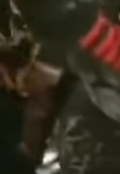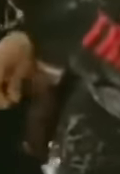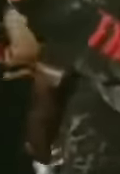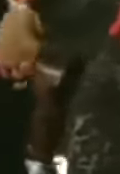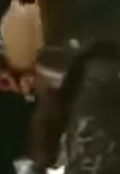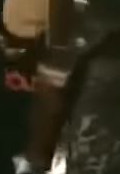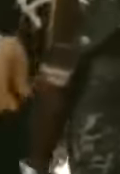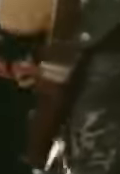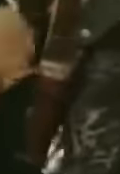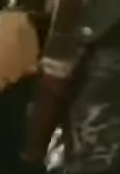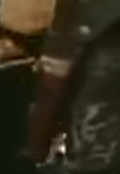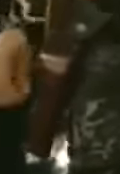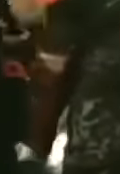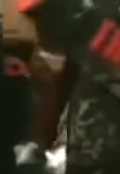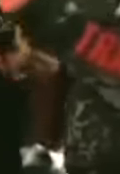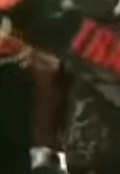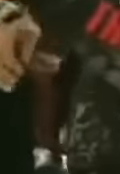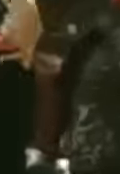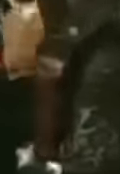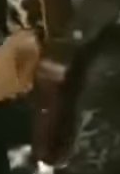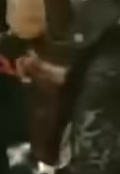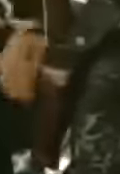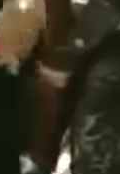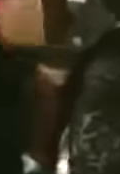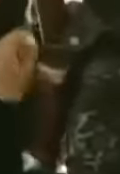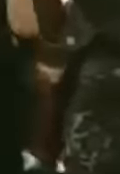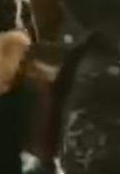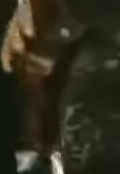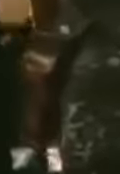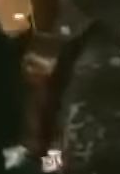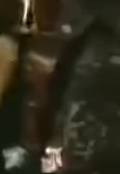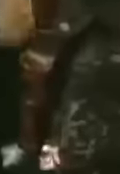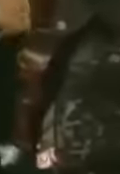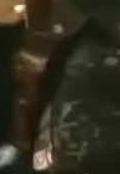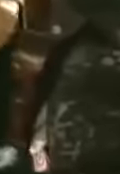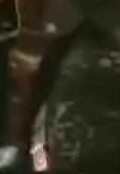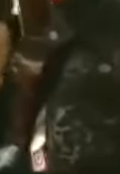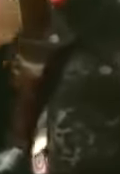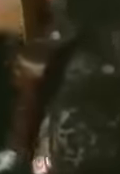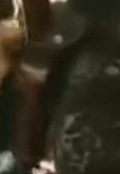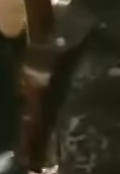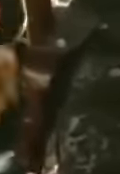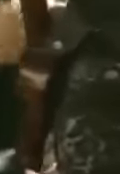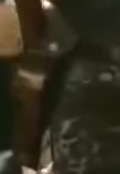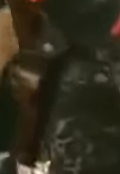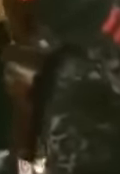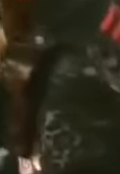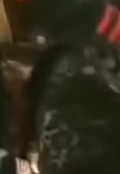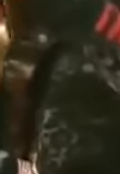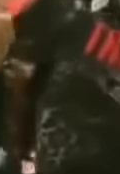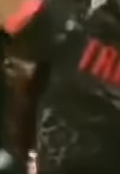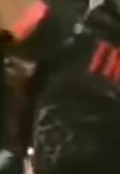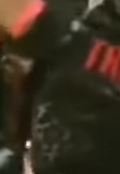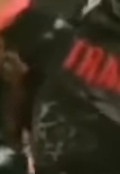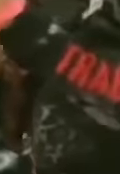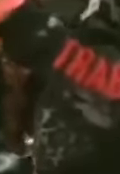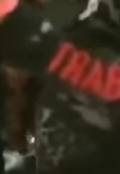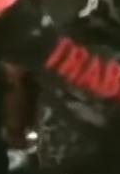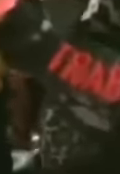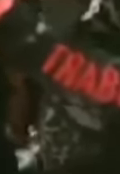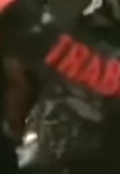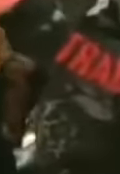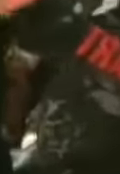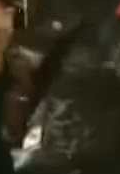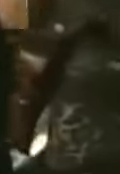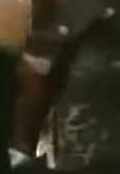recreativas, turísticas, así como también está dedicado a la Armada Nacional Bolivariana. pesar del